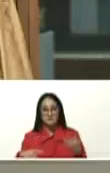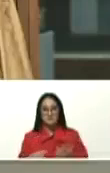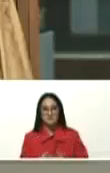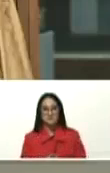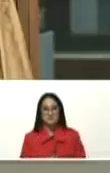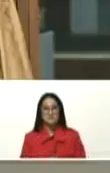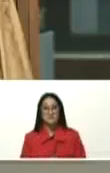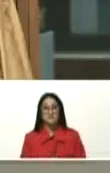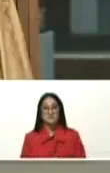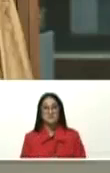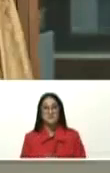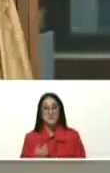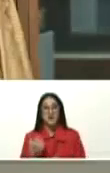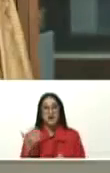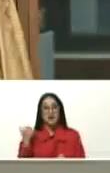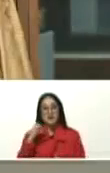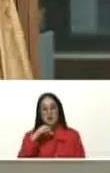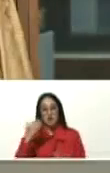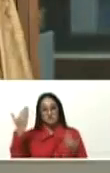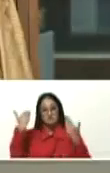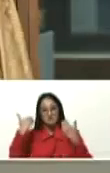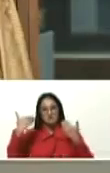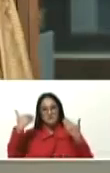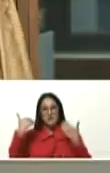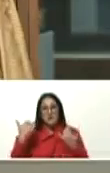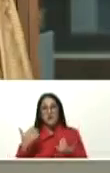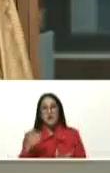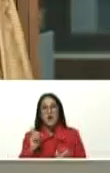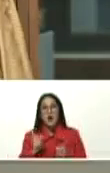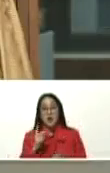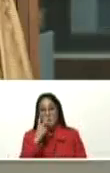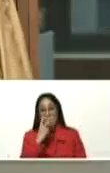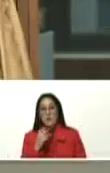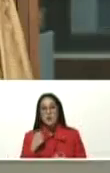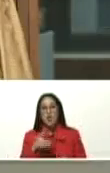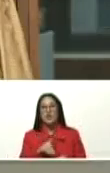eso es lo que nos enseñaron. Aunque pobre, pero dignos.